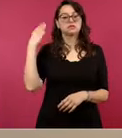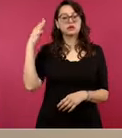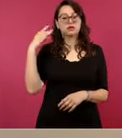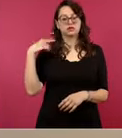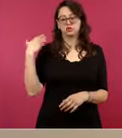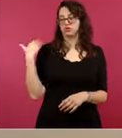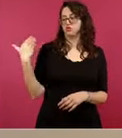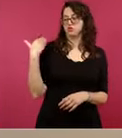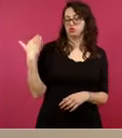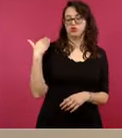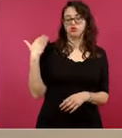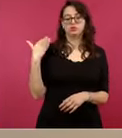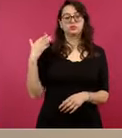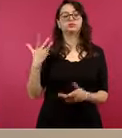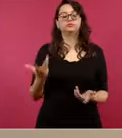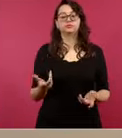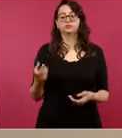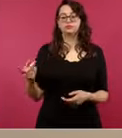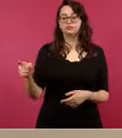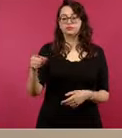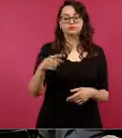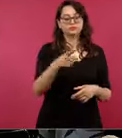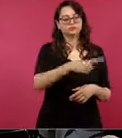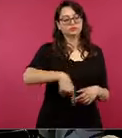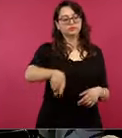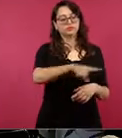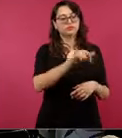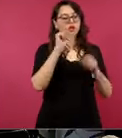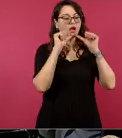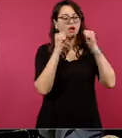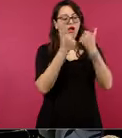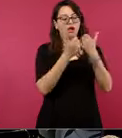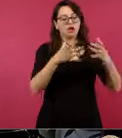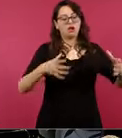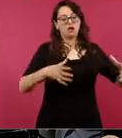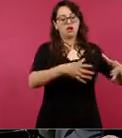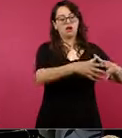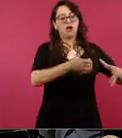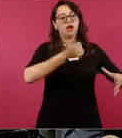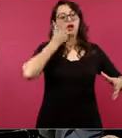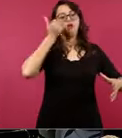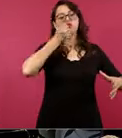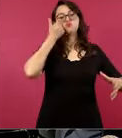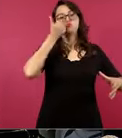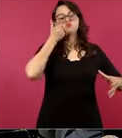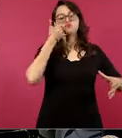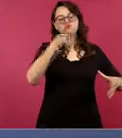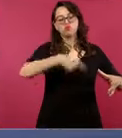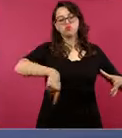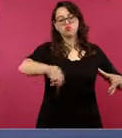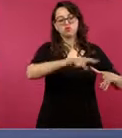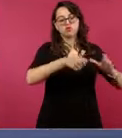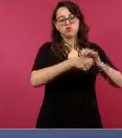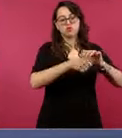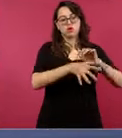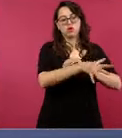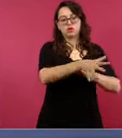de este año en Tixla, Guerrero. Todos ellos eran estudiantes de la Escuela Normal Raúl Isidro Burgos de